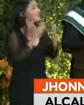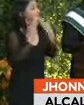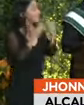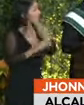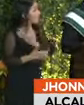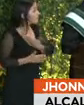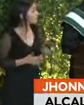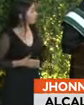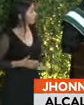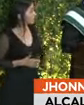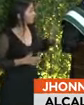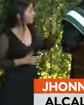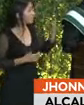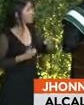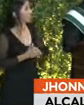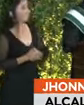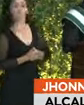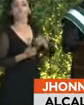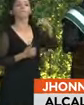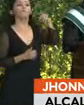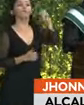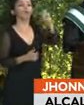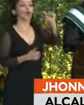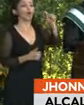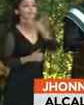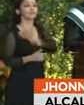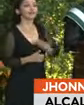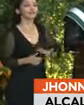agradecerle, Presidenta, por el apoyo con el POA.